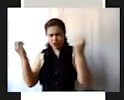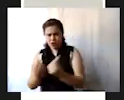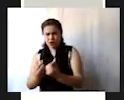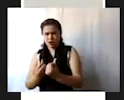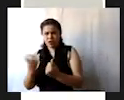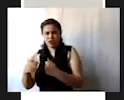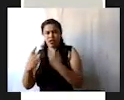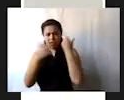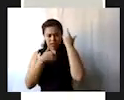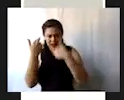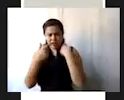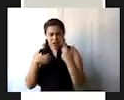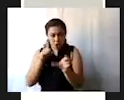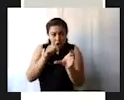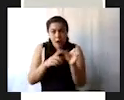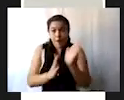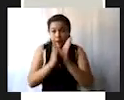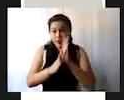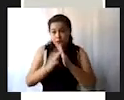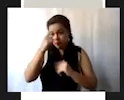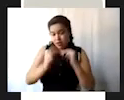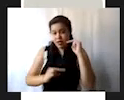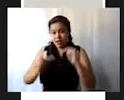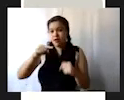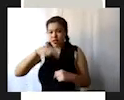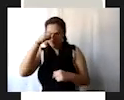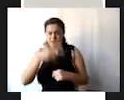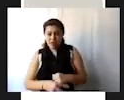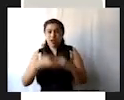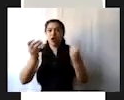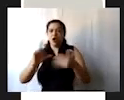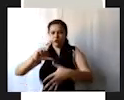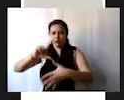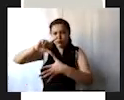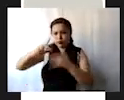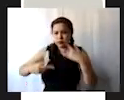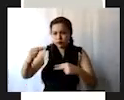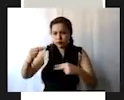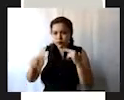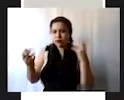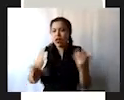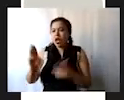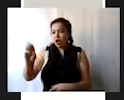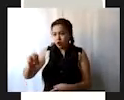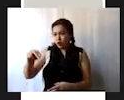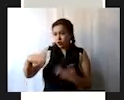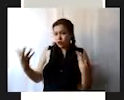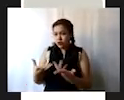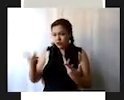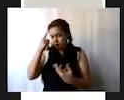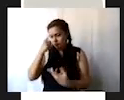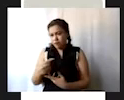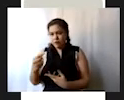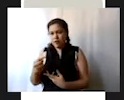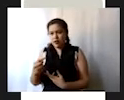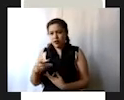estas revisiones a nivel México, a nivel Latinoamérica, aquello que hace Naciones Unidas, que también le está dando apertura a